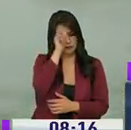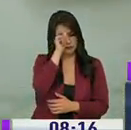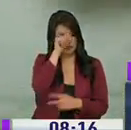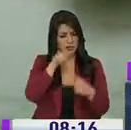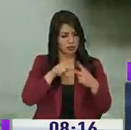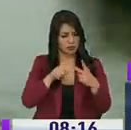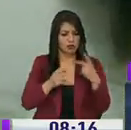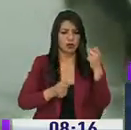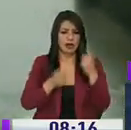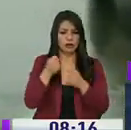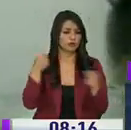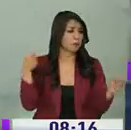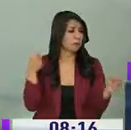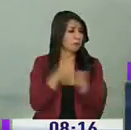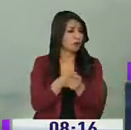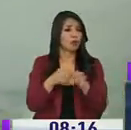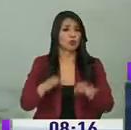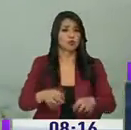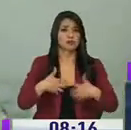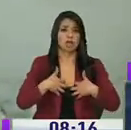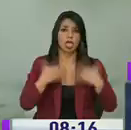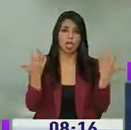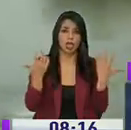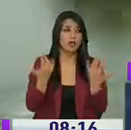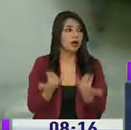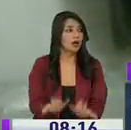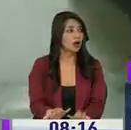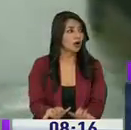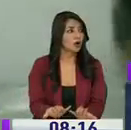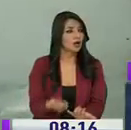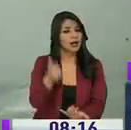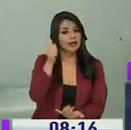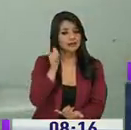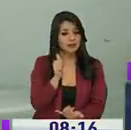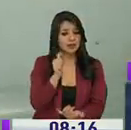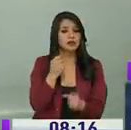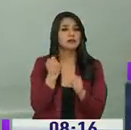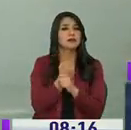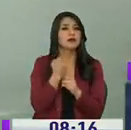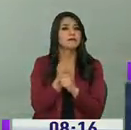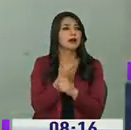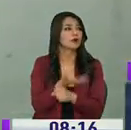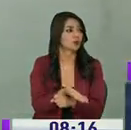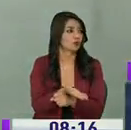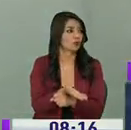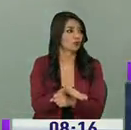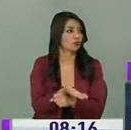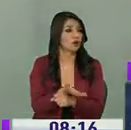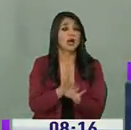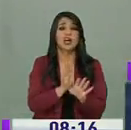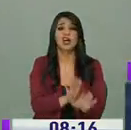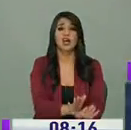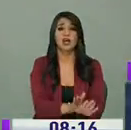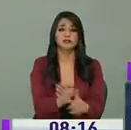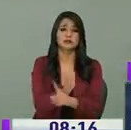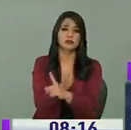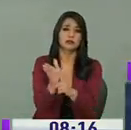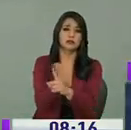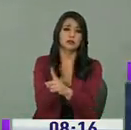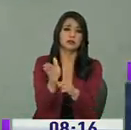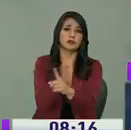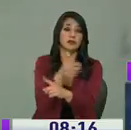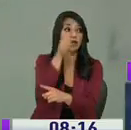choque, se reclamó nuevamente, ahora ayer mandaron a hacer un trabajo, y así nos mantienen. Ayer hablé